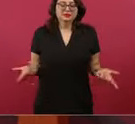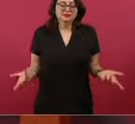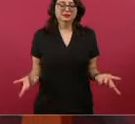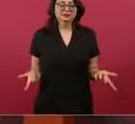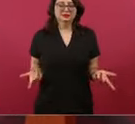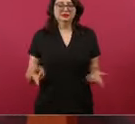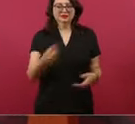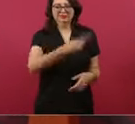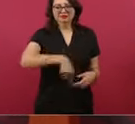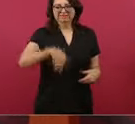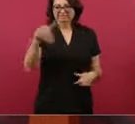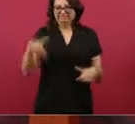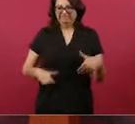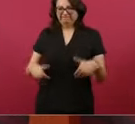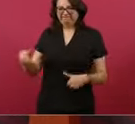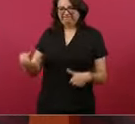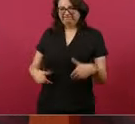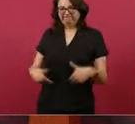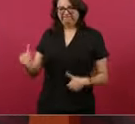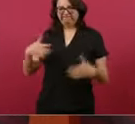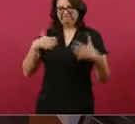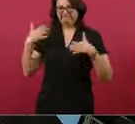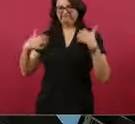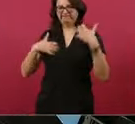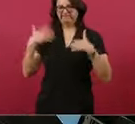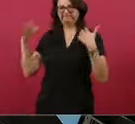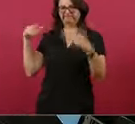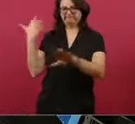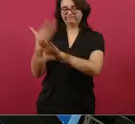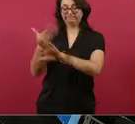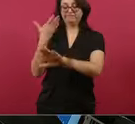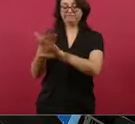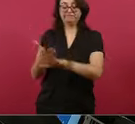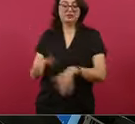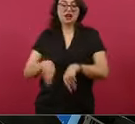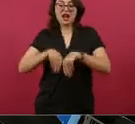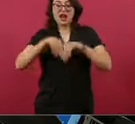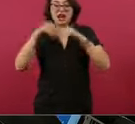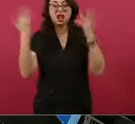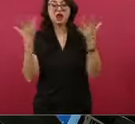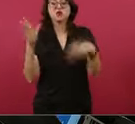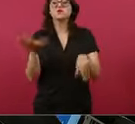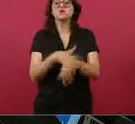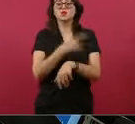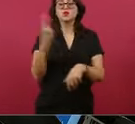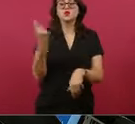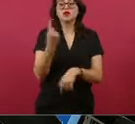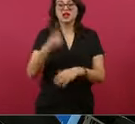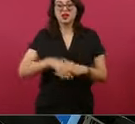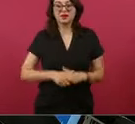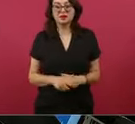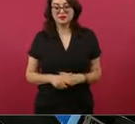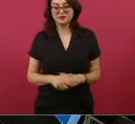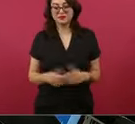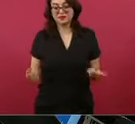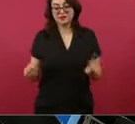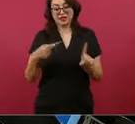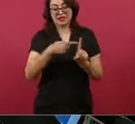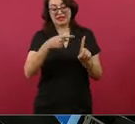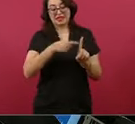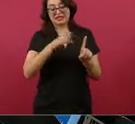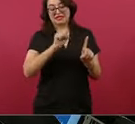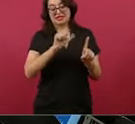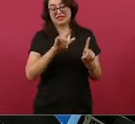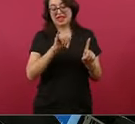abogado de Salinas, el abogado más cercano a Salinas, Juan Collado, le pagó